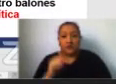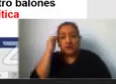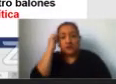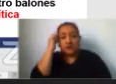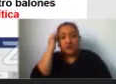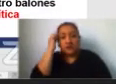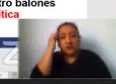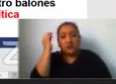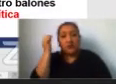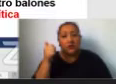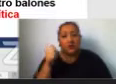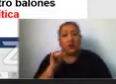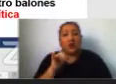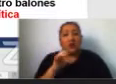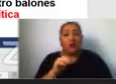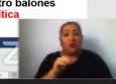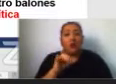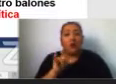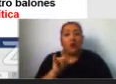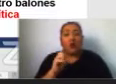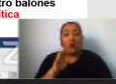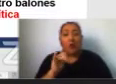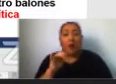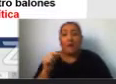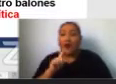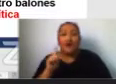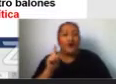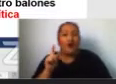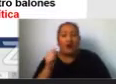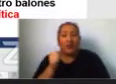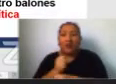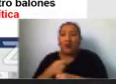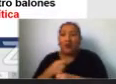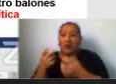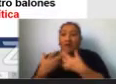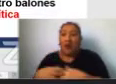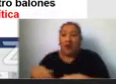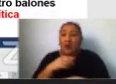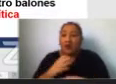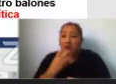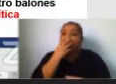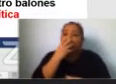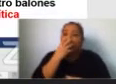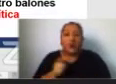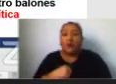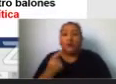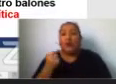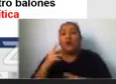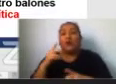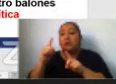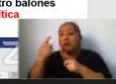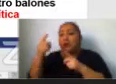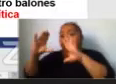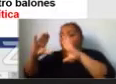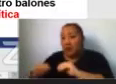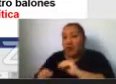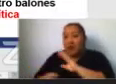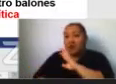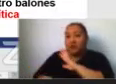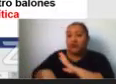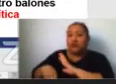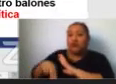planta de oxígeno no funciona en toda su capacidad. Debe ser apagado para recargarse. Se provee de